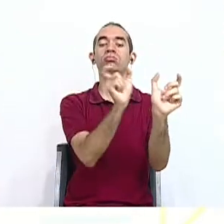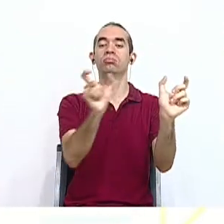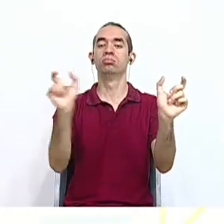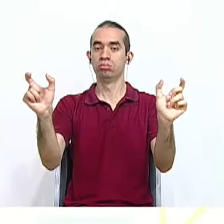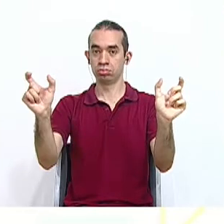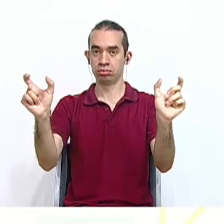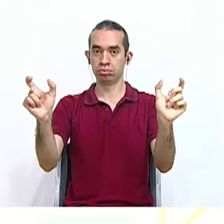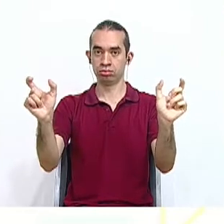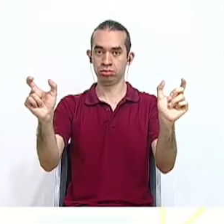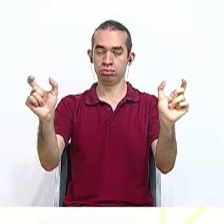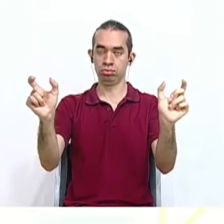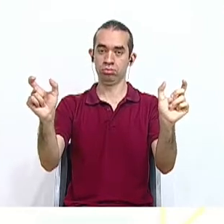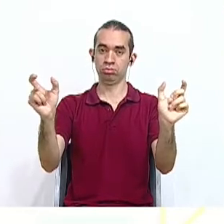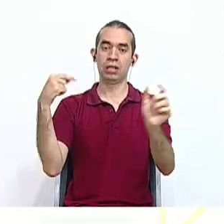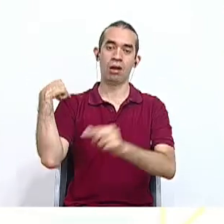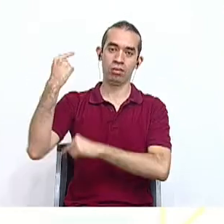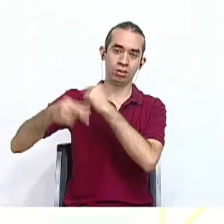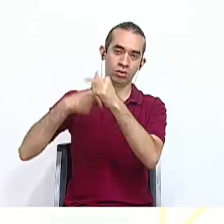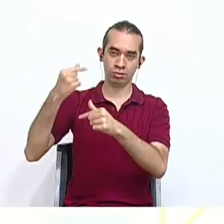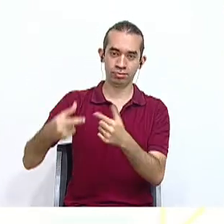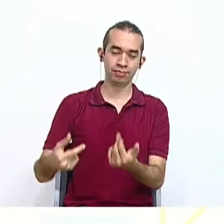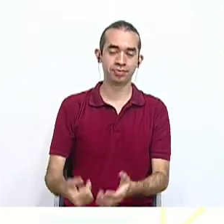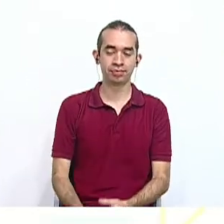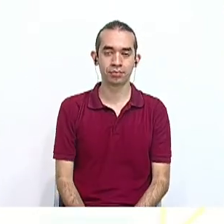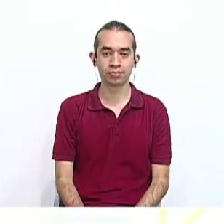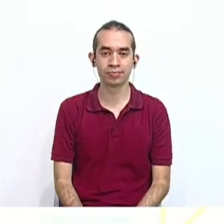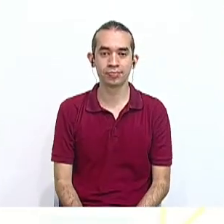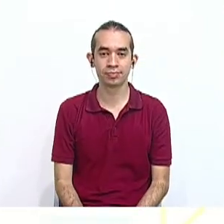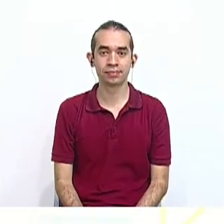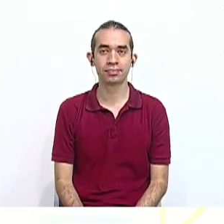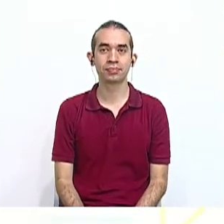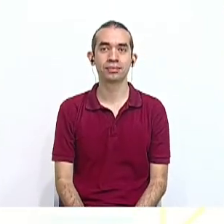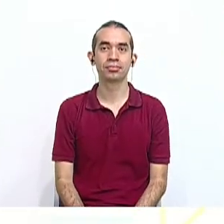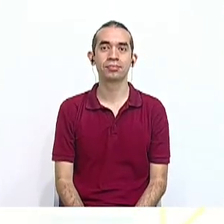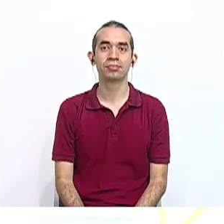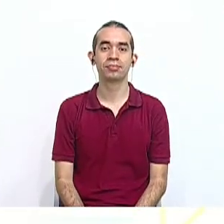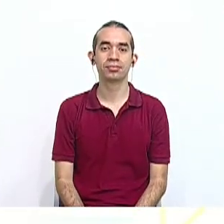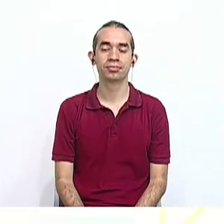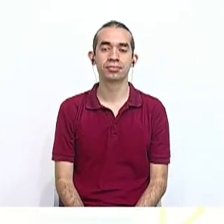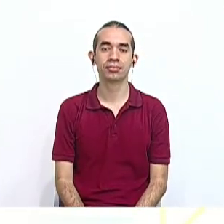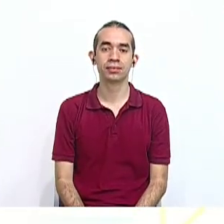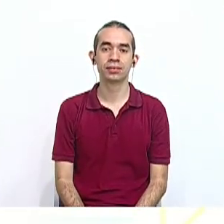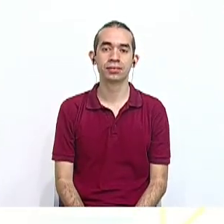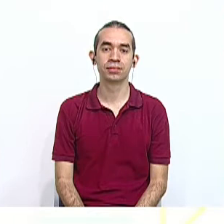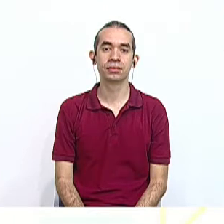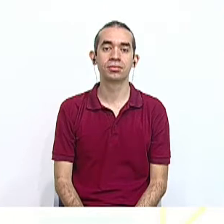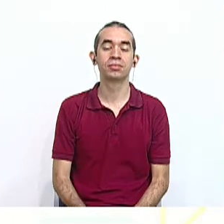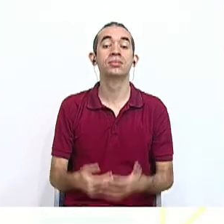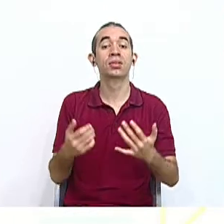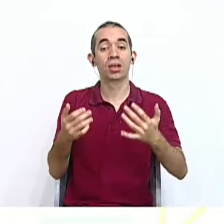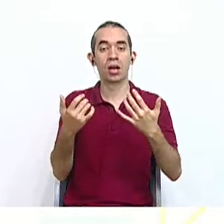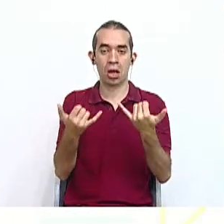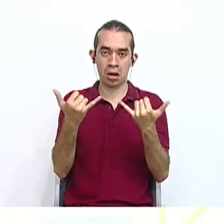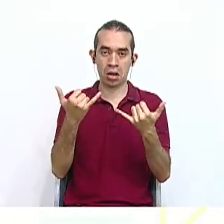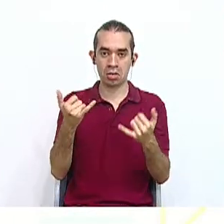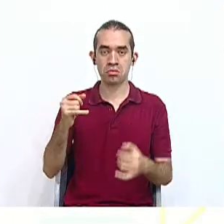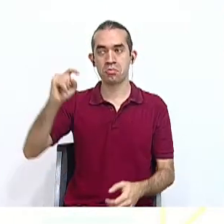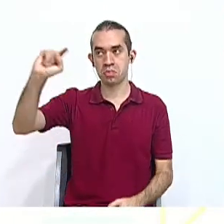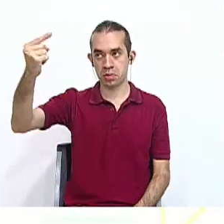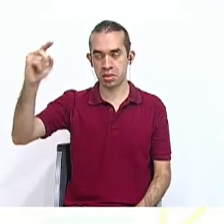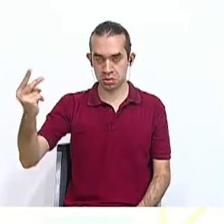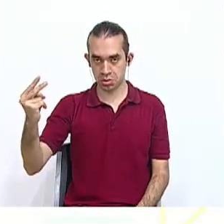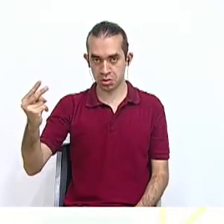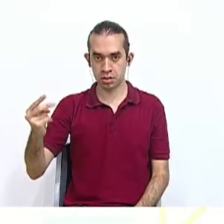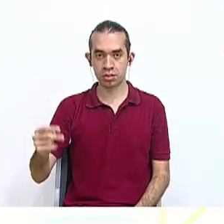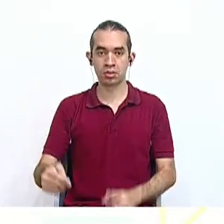proceso donde una célula se divide en 2 partes. Esa es una generación. Entonces, aquí estamos en la segunda generación. Si vamos a